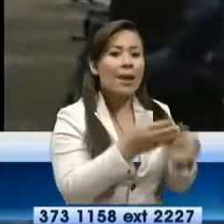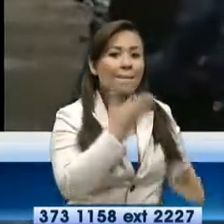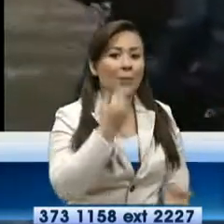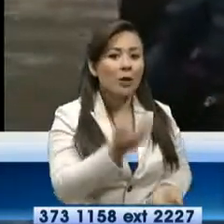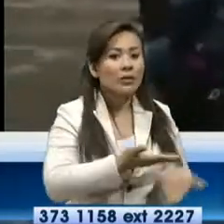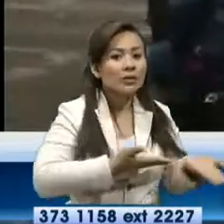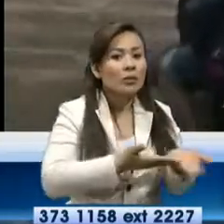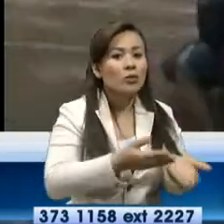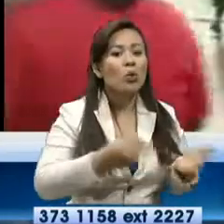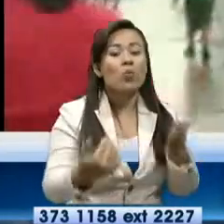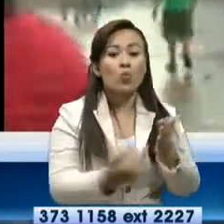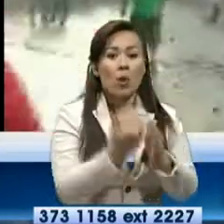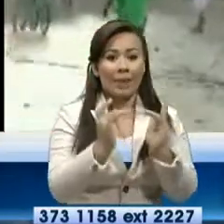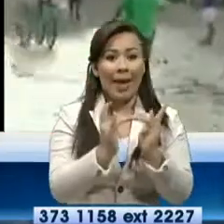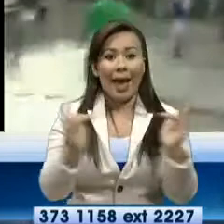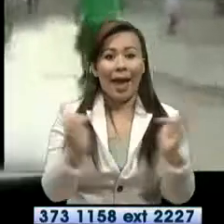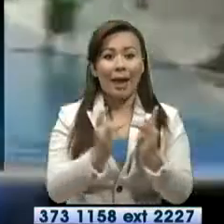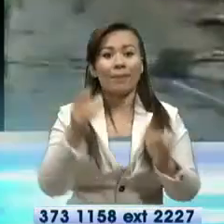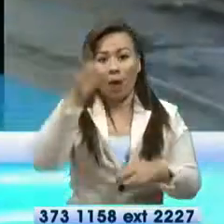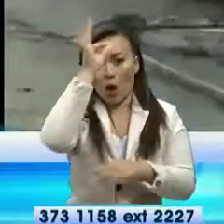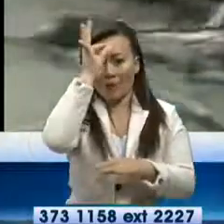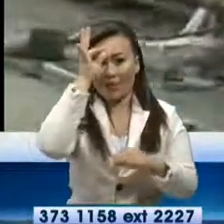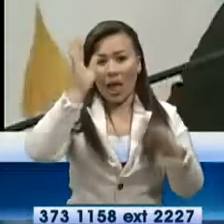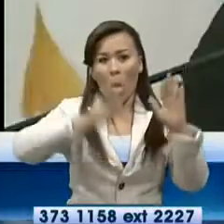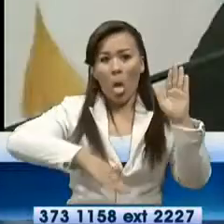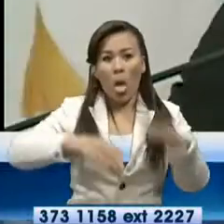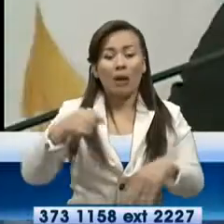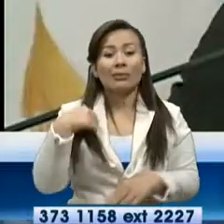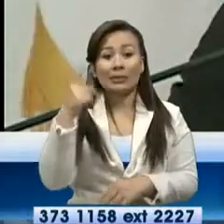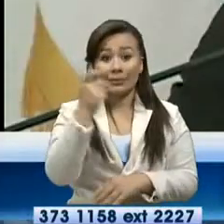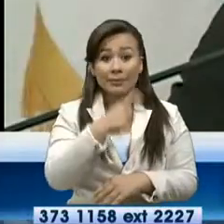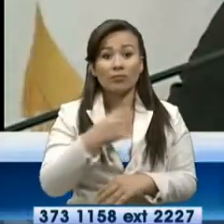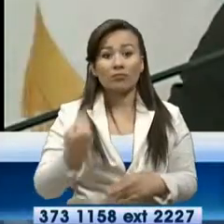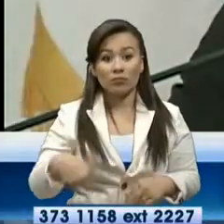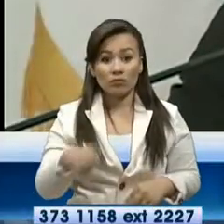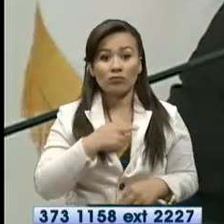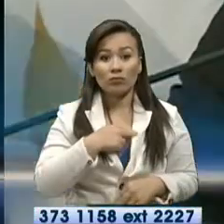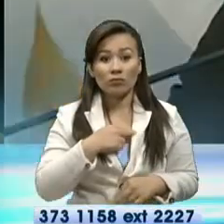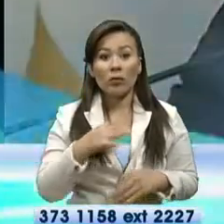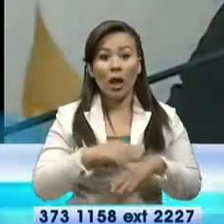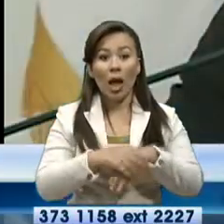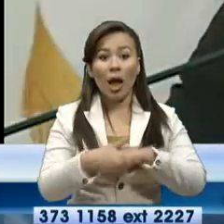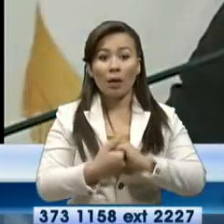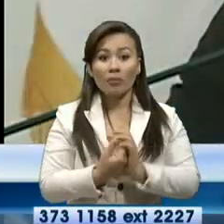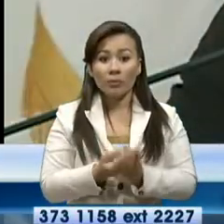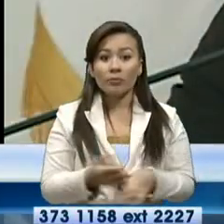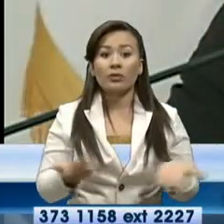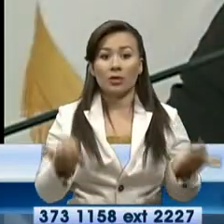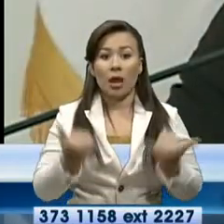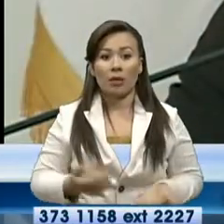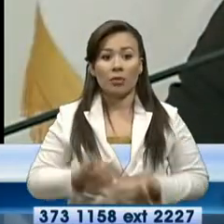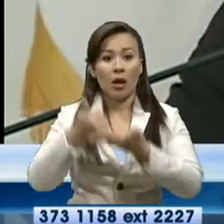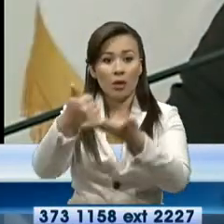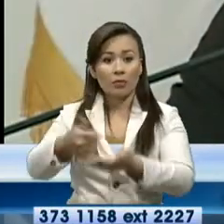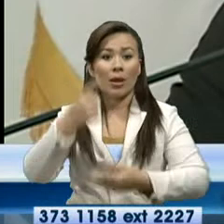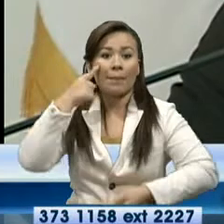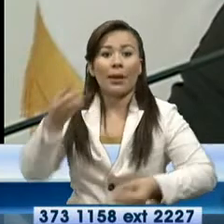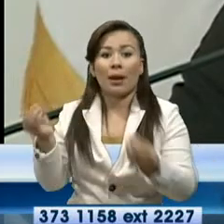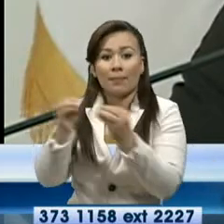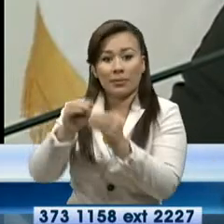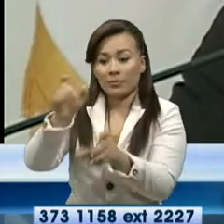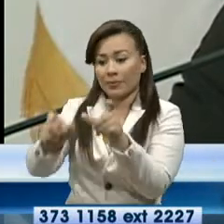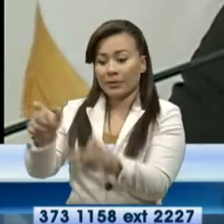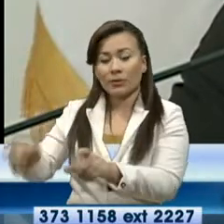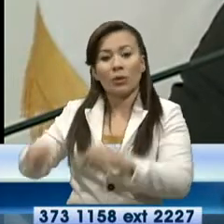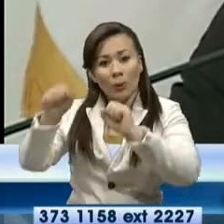mayor número de camas en los hospitales que fueron afectados. Vamos a aprovechar esta oportunidad en beneficio de la ciudadanía para que